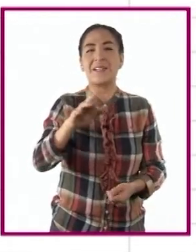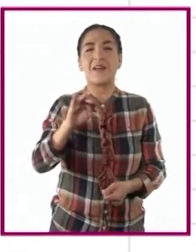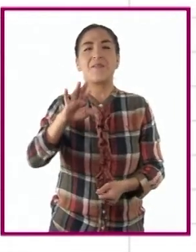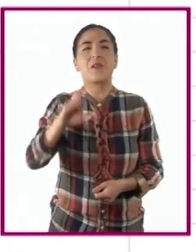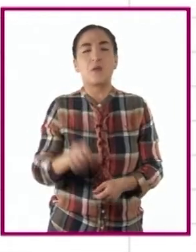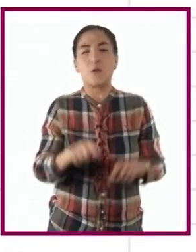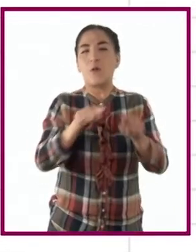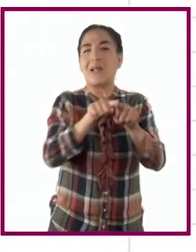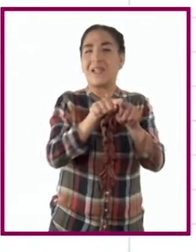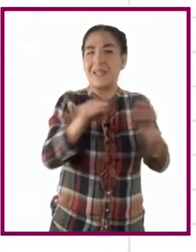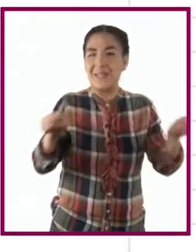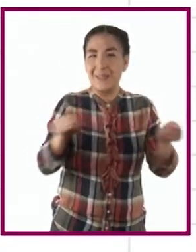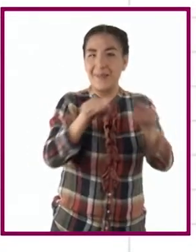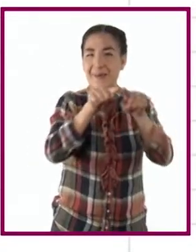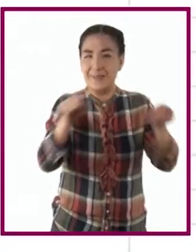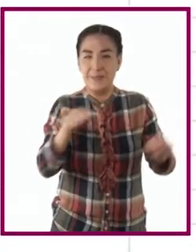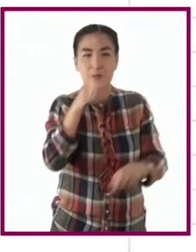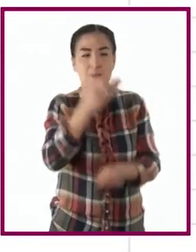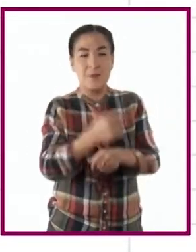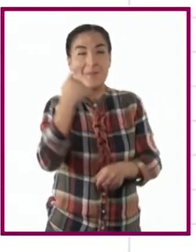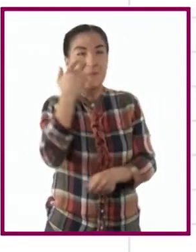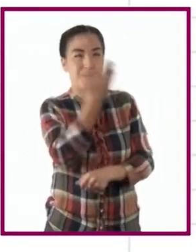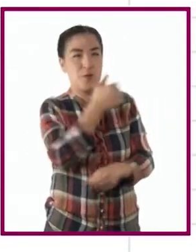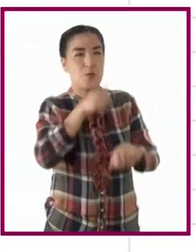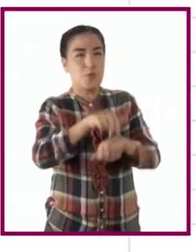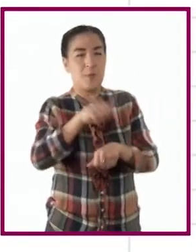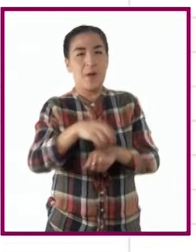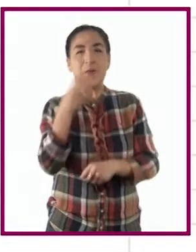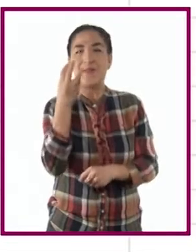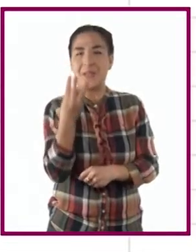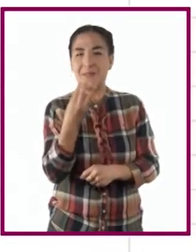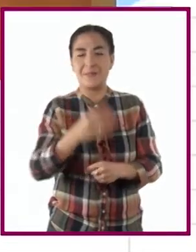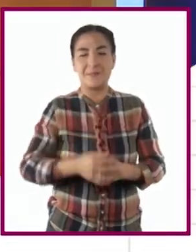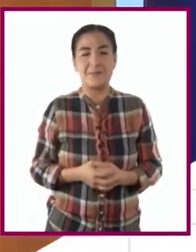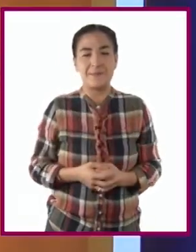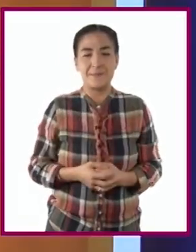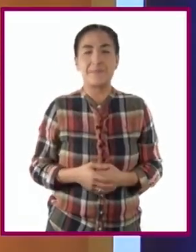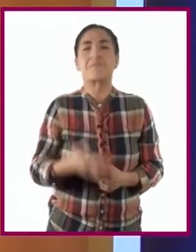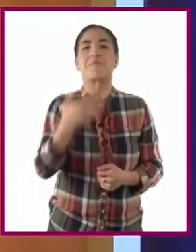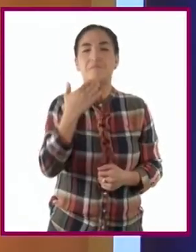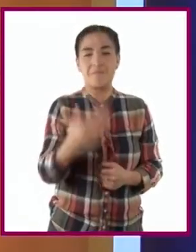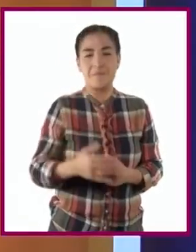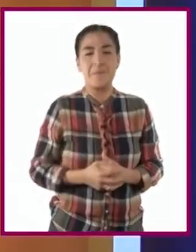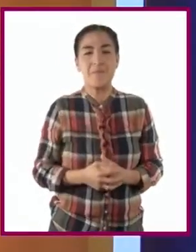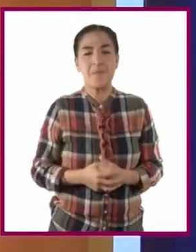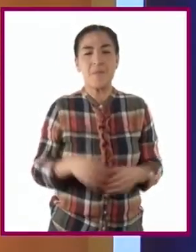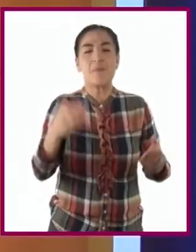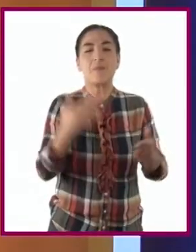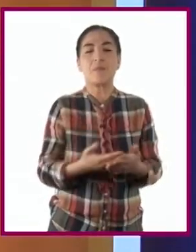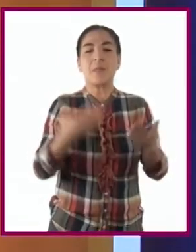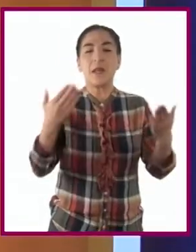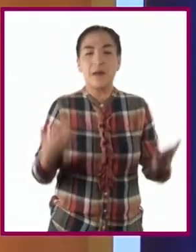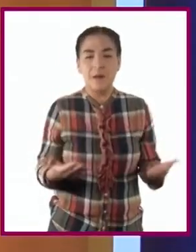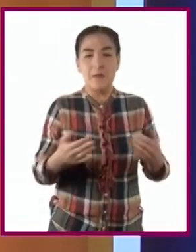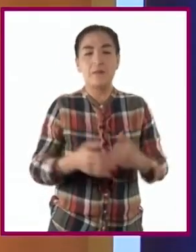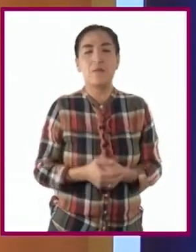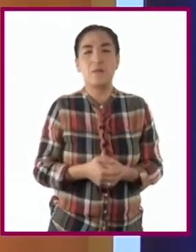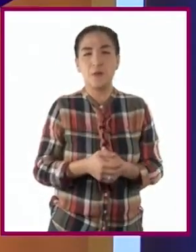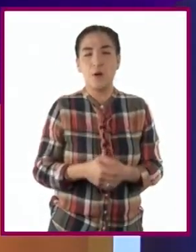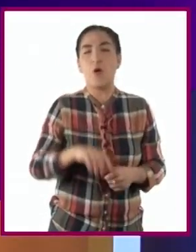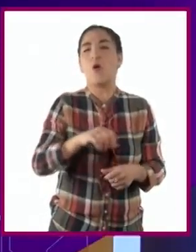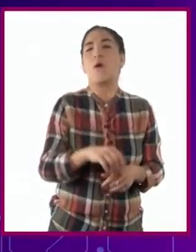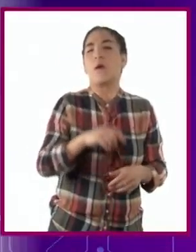líneas, señalado aquí con el número 3. Es correcto, colega. Ahora, como siguiente